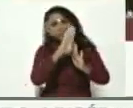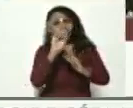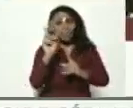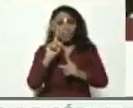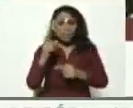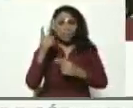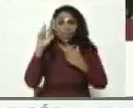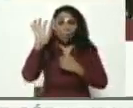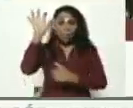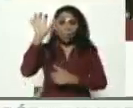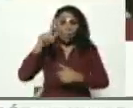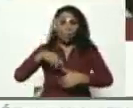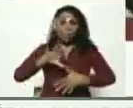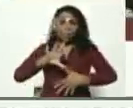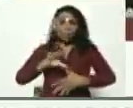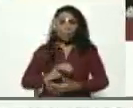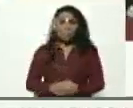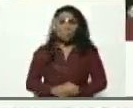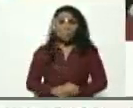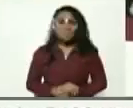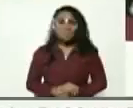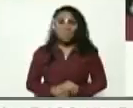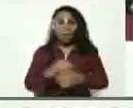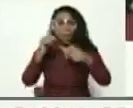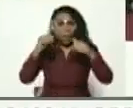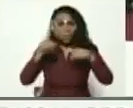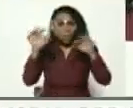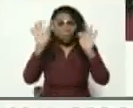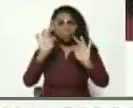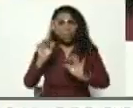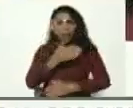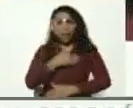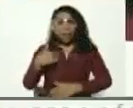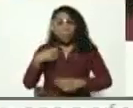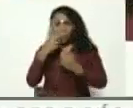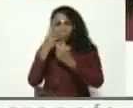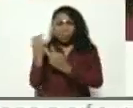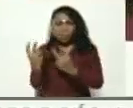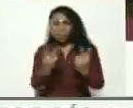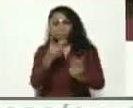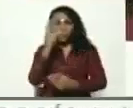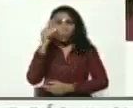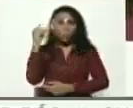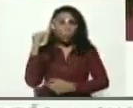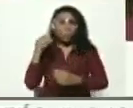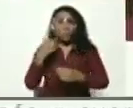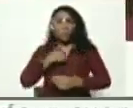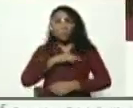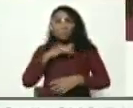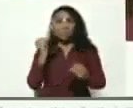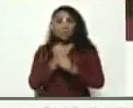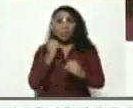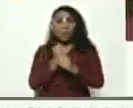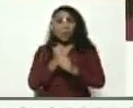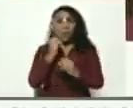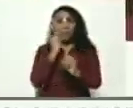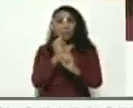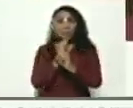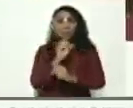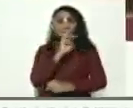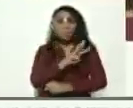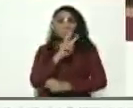la patria americana. En este sentido, queremos invitarlas a todos y a todos a ver nuestro trabajo en el portal web